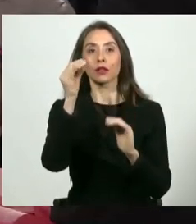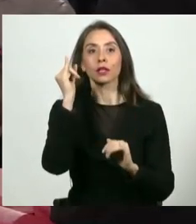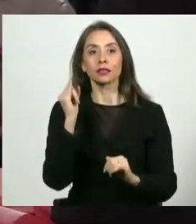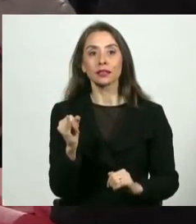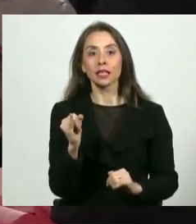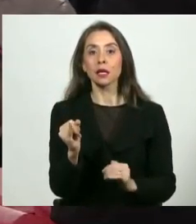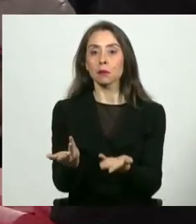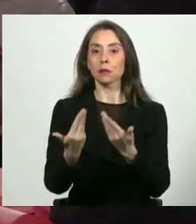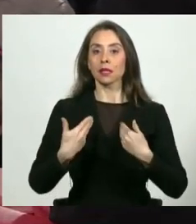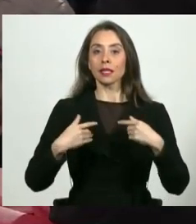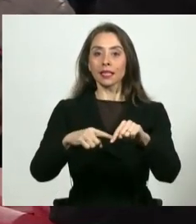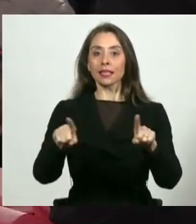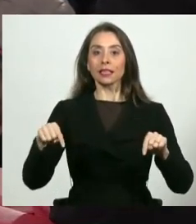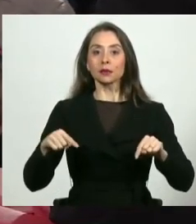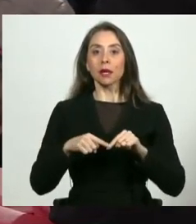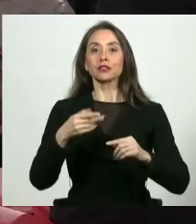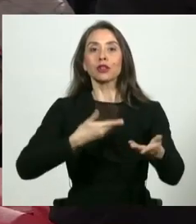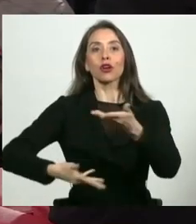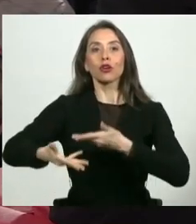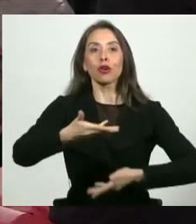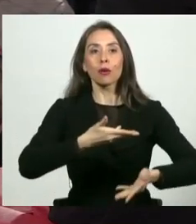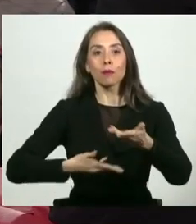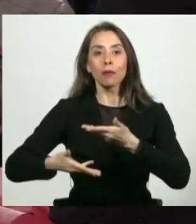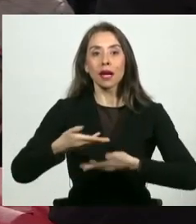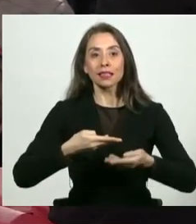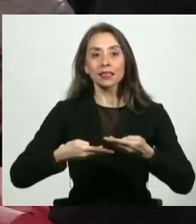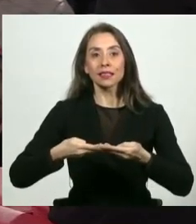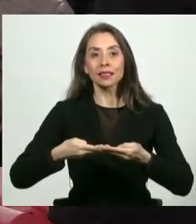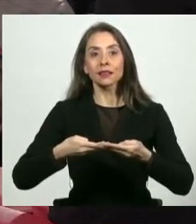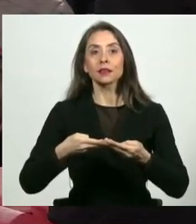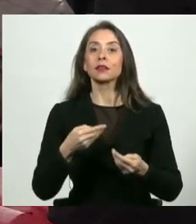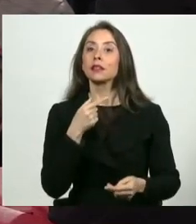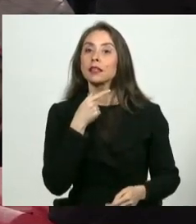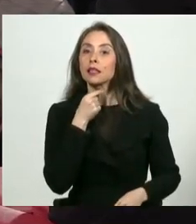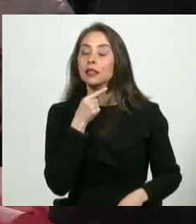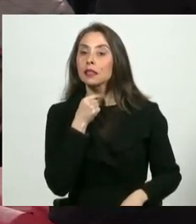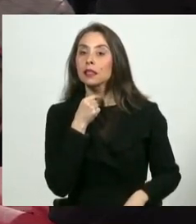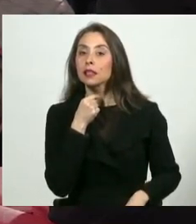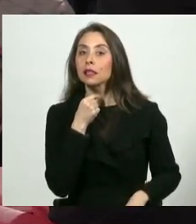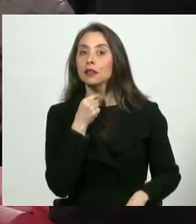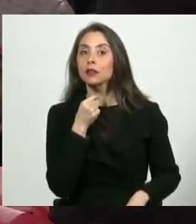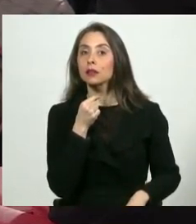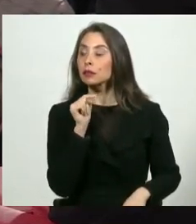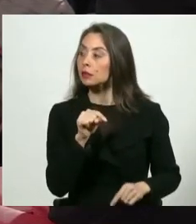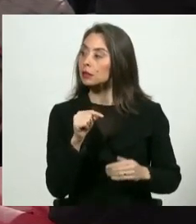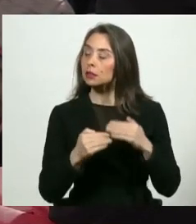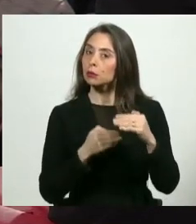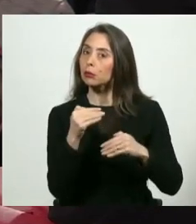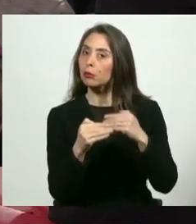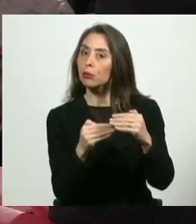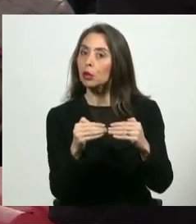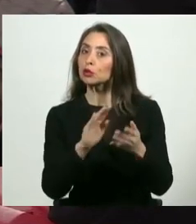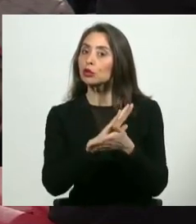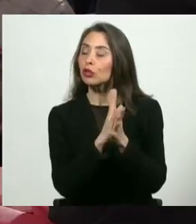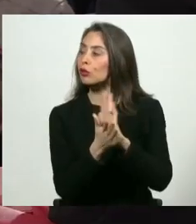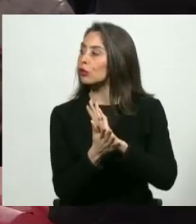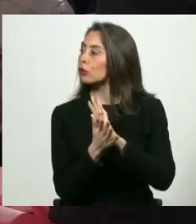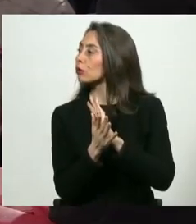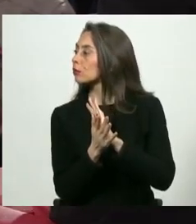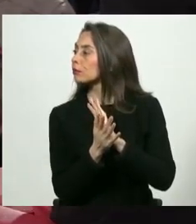este espacio para compartir y debatir y que sociedad civil también pueda ser parte de este proceso y a todas las